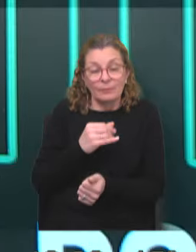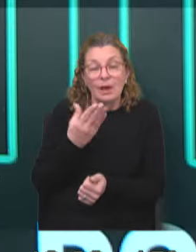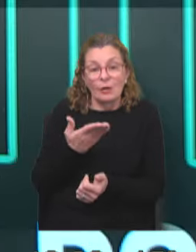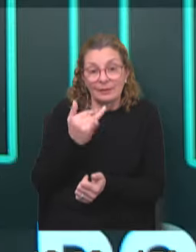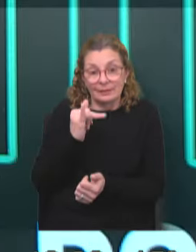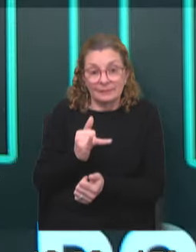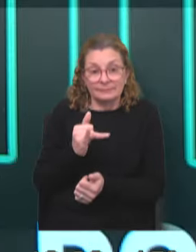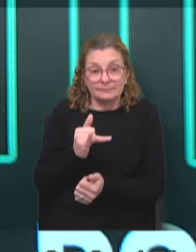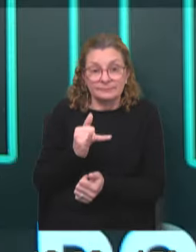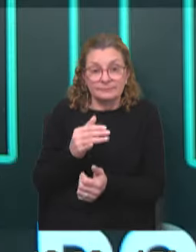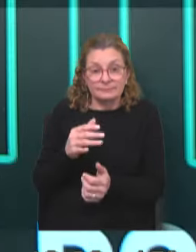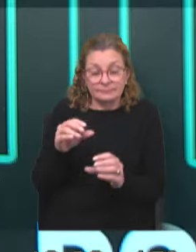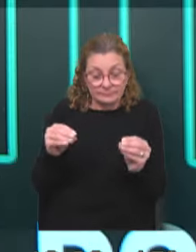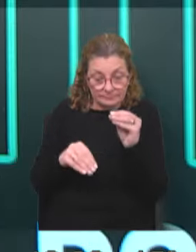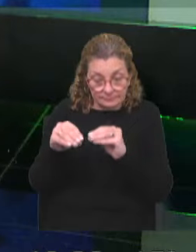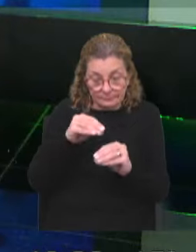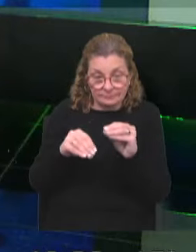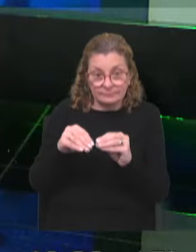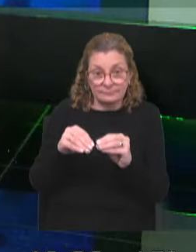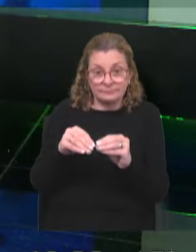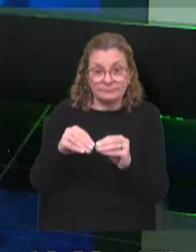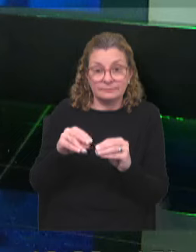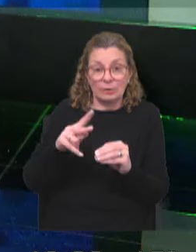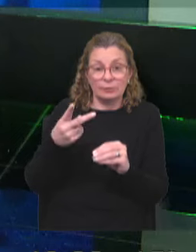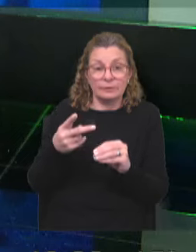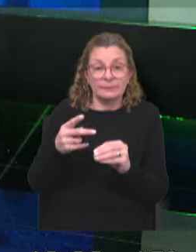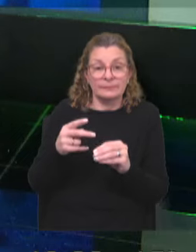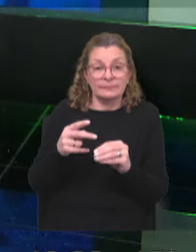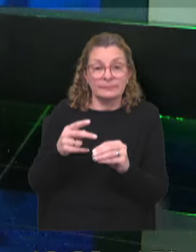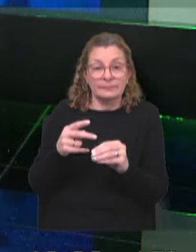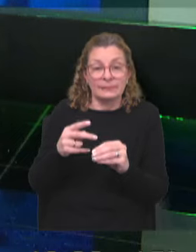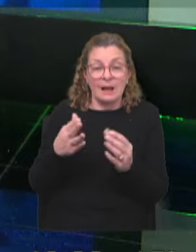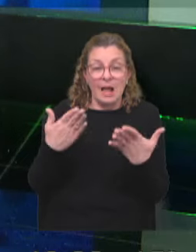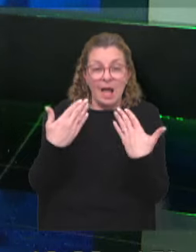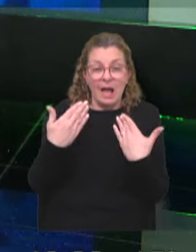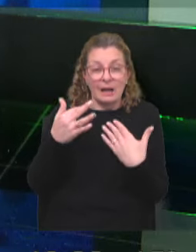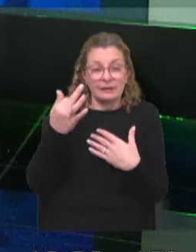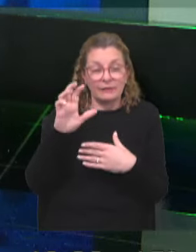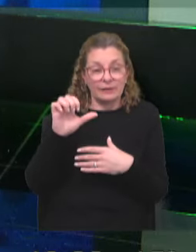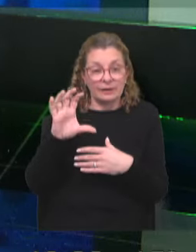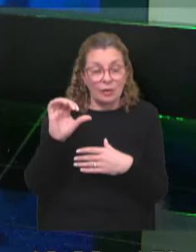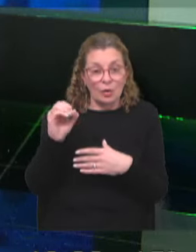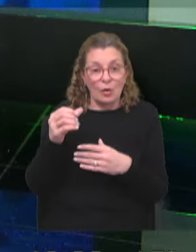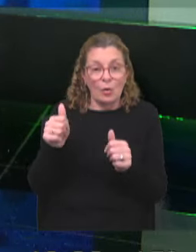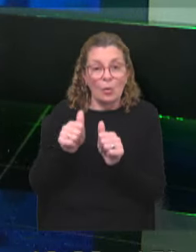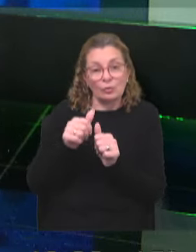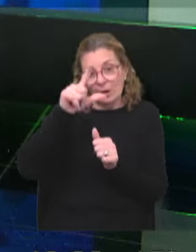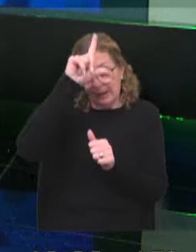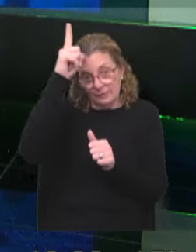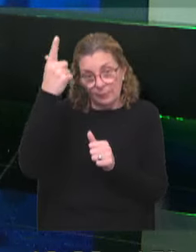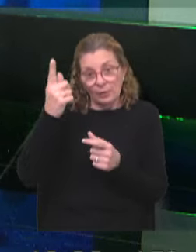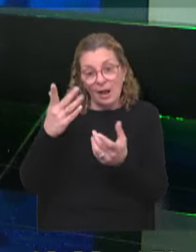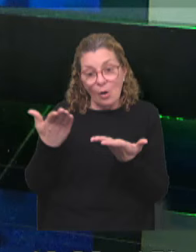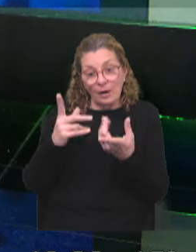Nacional va conformándose con un sublema de aire fresco que es el el sector de Luis la cal Pou que ahora hace un